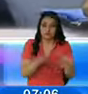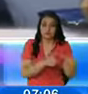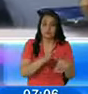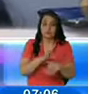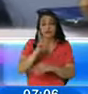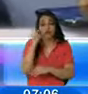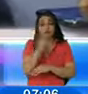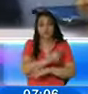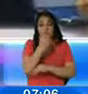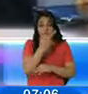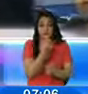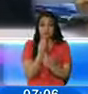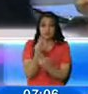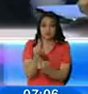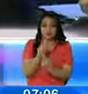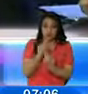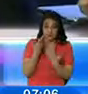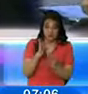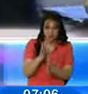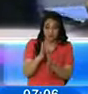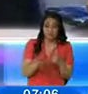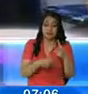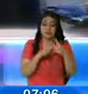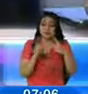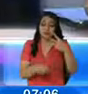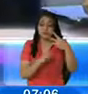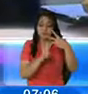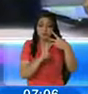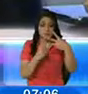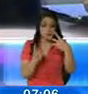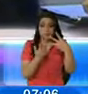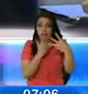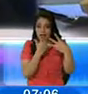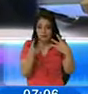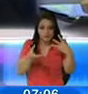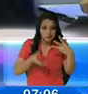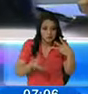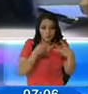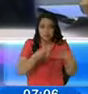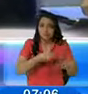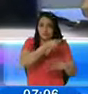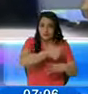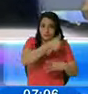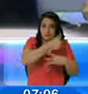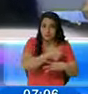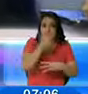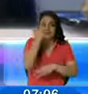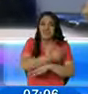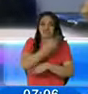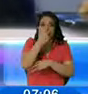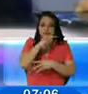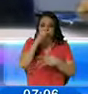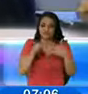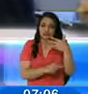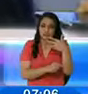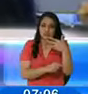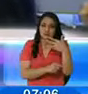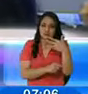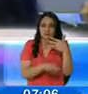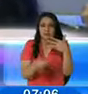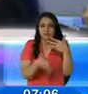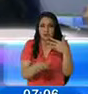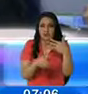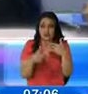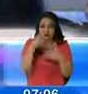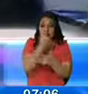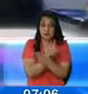horas para que ellos respondan luego igual si tendríamos tenemos que ver si es que no hay recursos ante el tribunal y entonces son tres días más es decir al menos